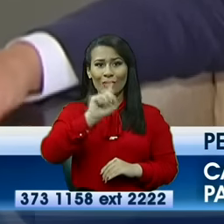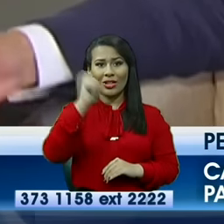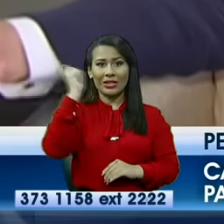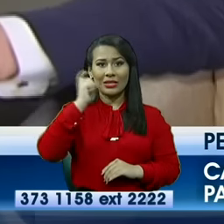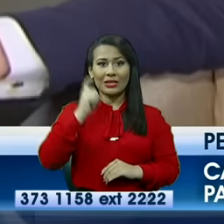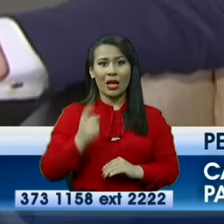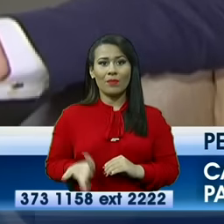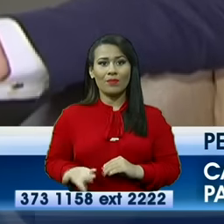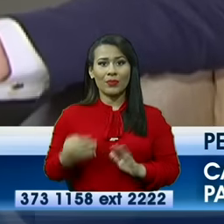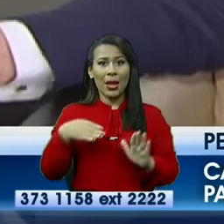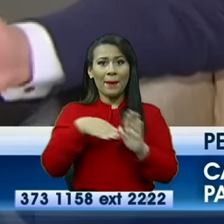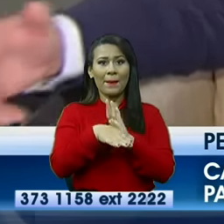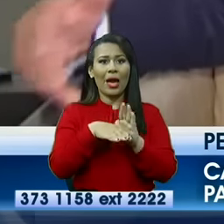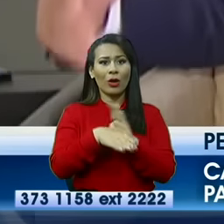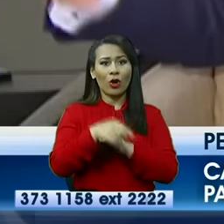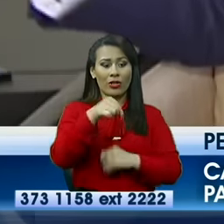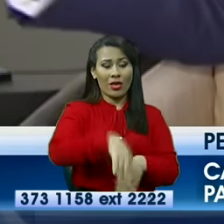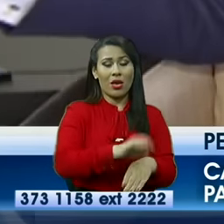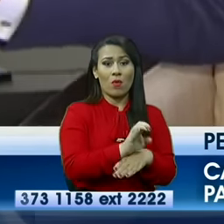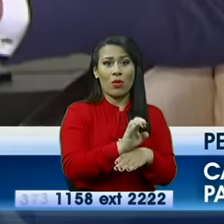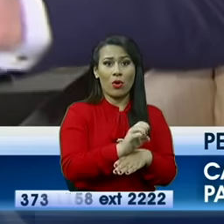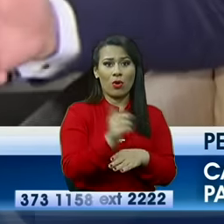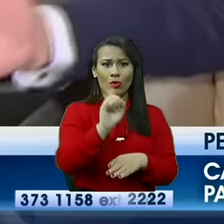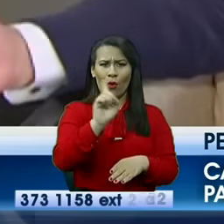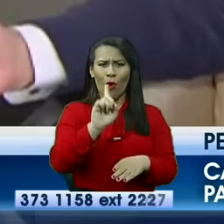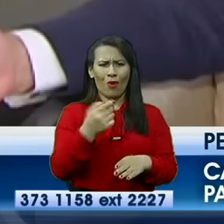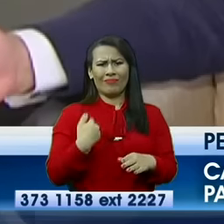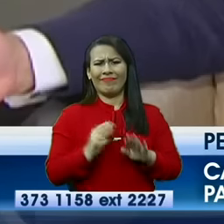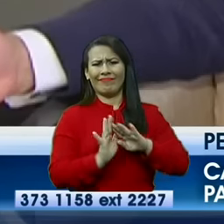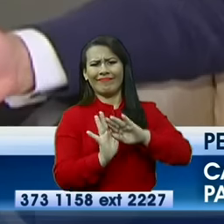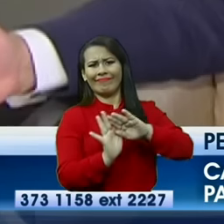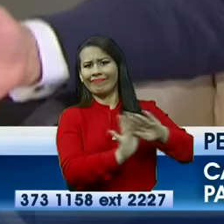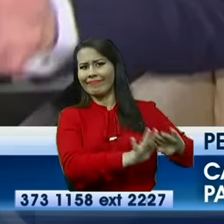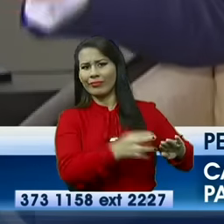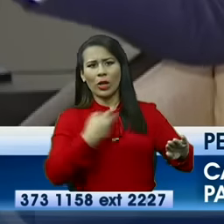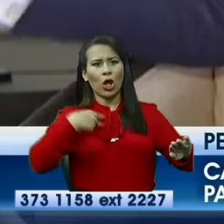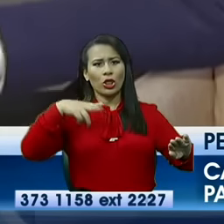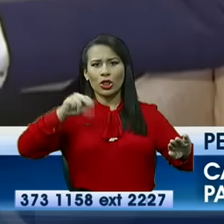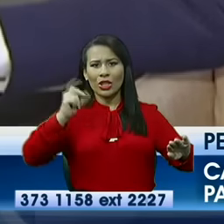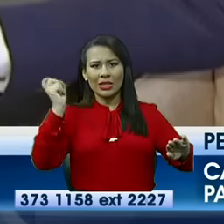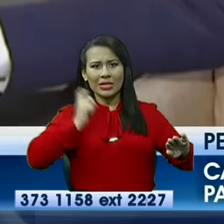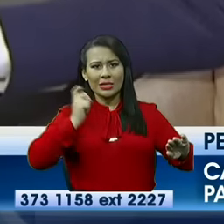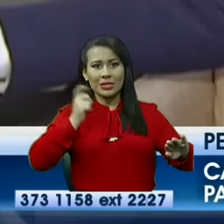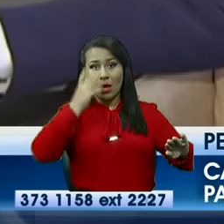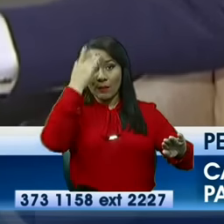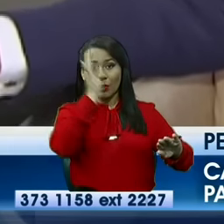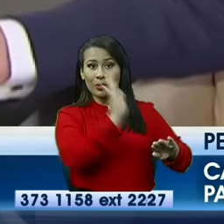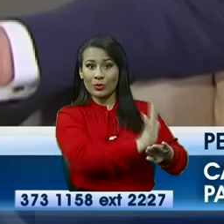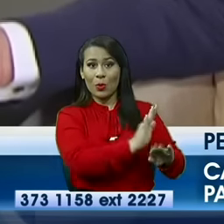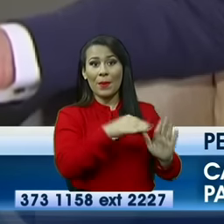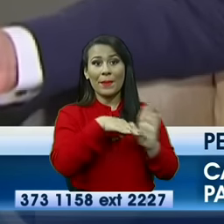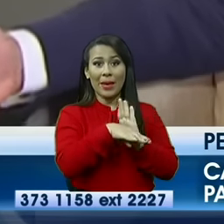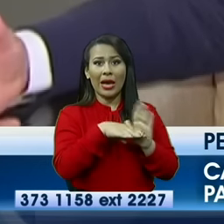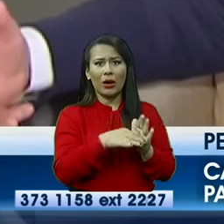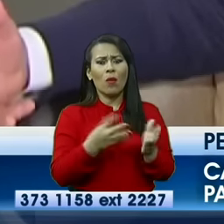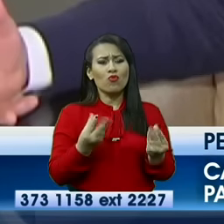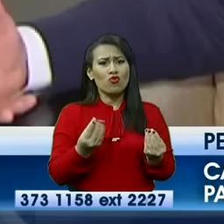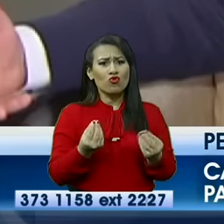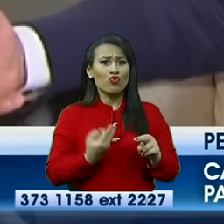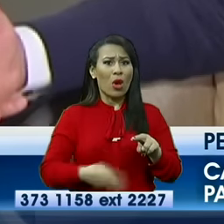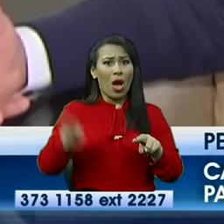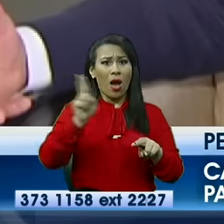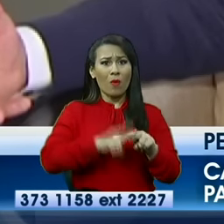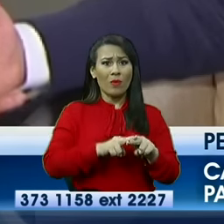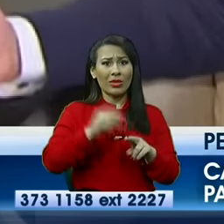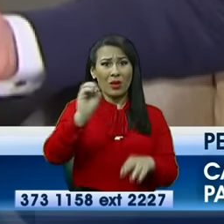a laan al banco de fomento a la corporación financiera ni a nadie porque incluso esas organizaciones están cobrando